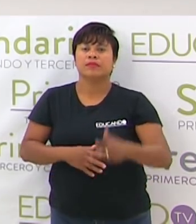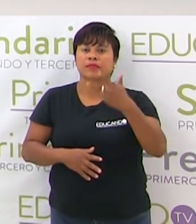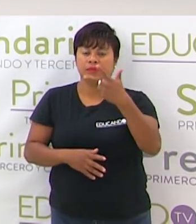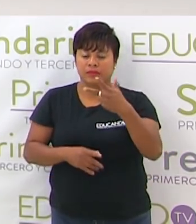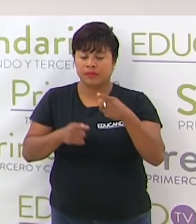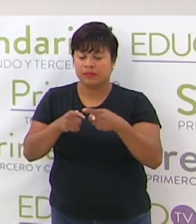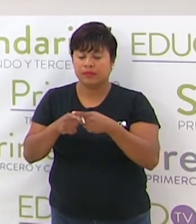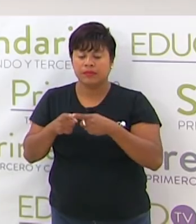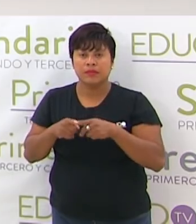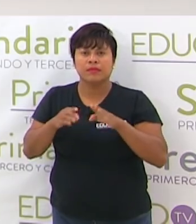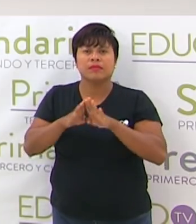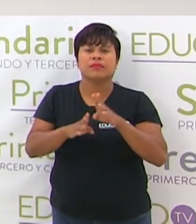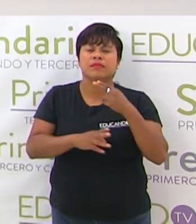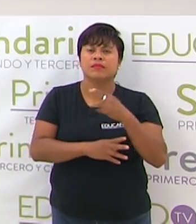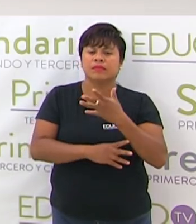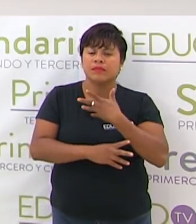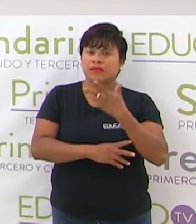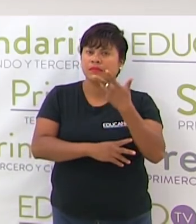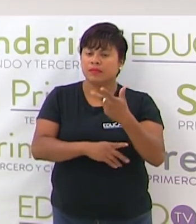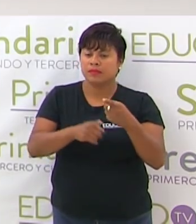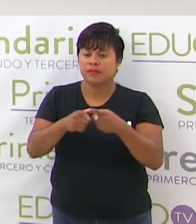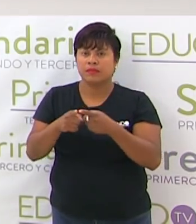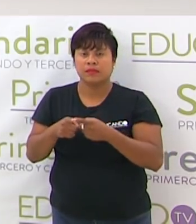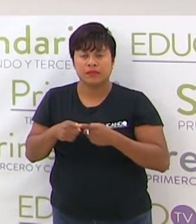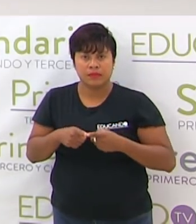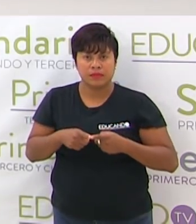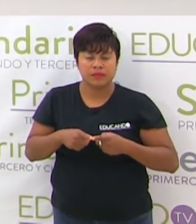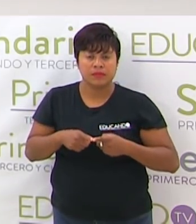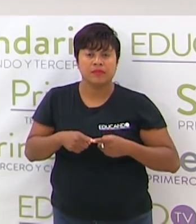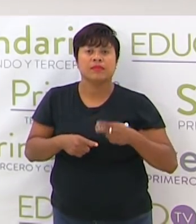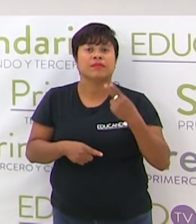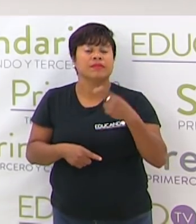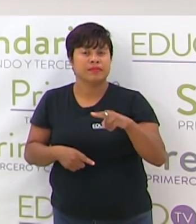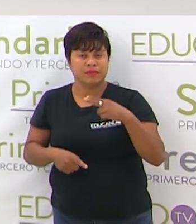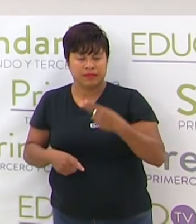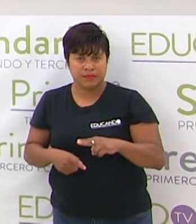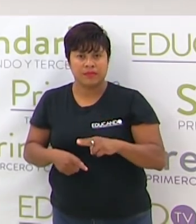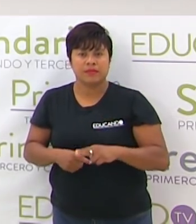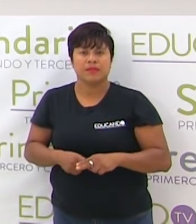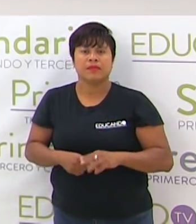8 lados? ¿Cómo se llama una figura que tiene 8 lados? Se llama